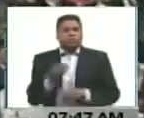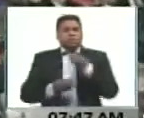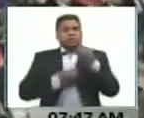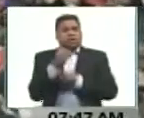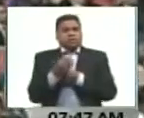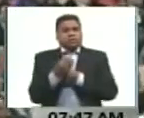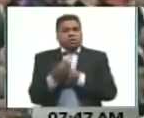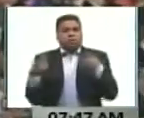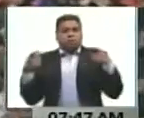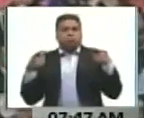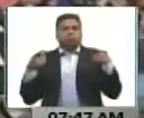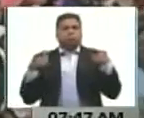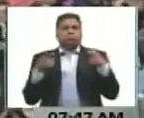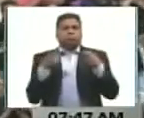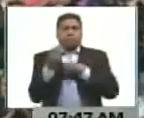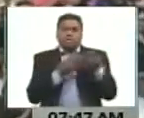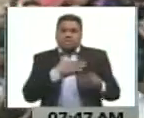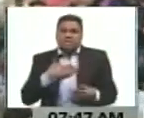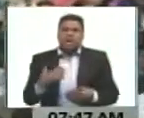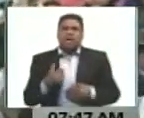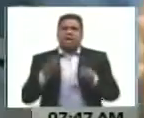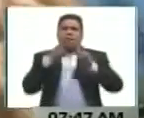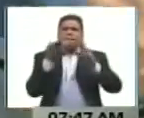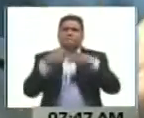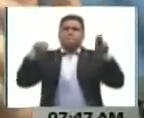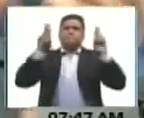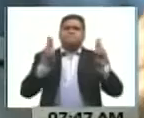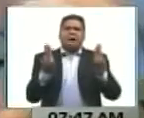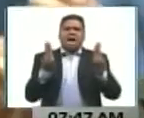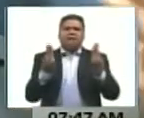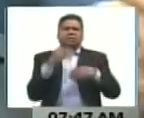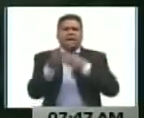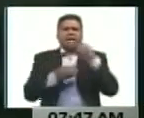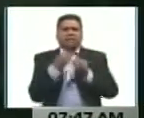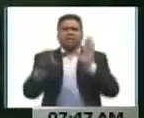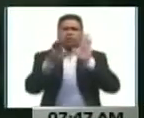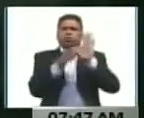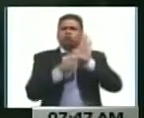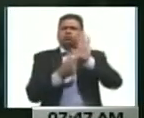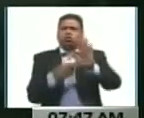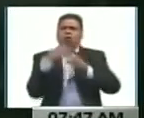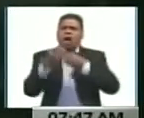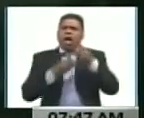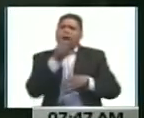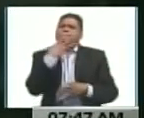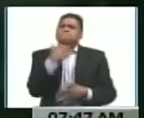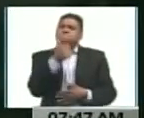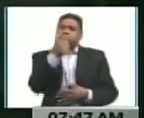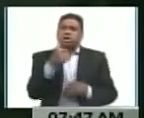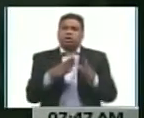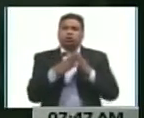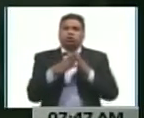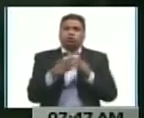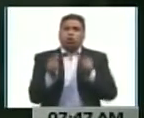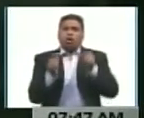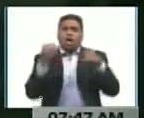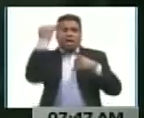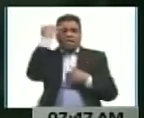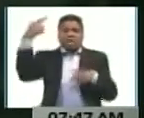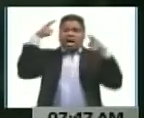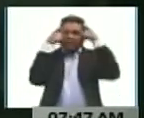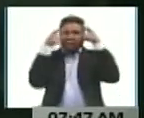la paz, el orden constitucional, las conquistas de su revolución y el legado del comandante